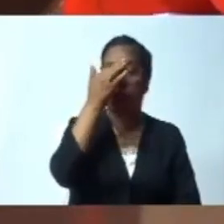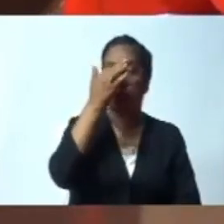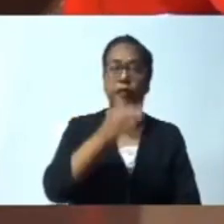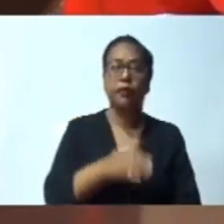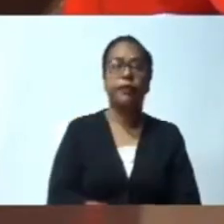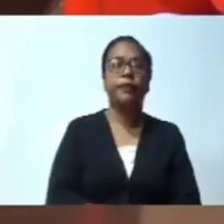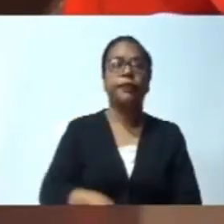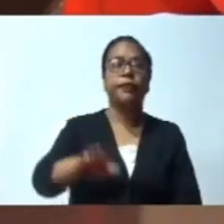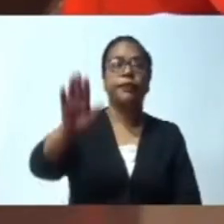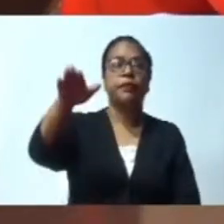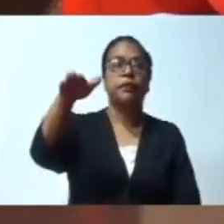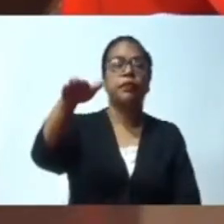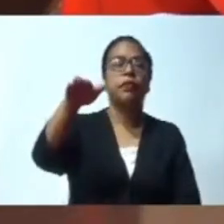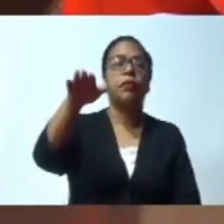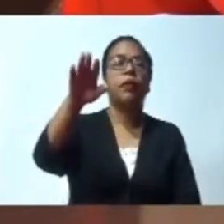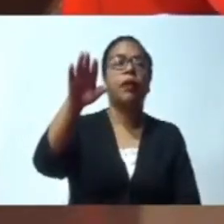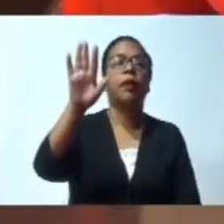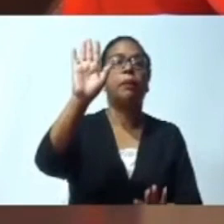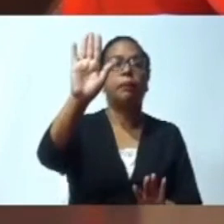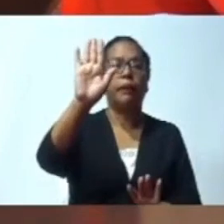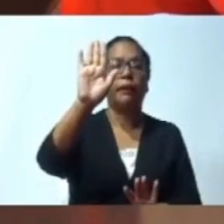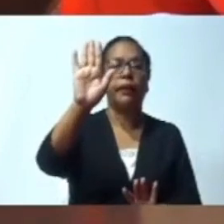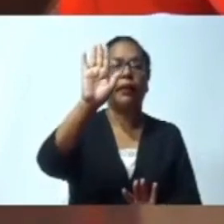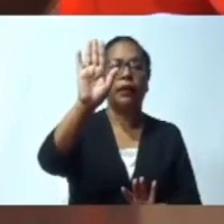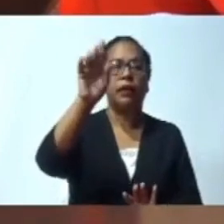Allá, capitaleños,